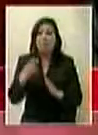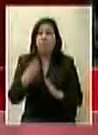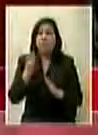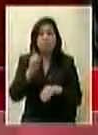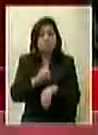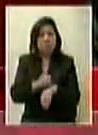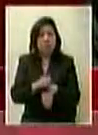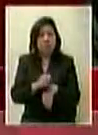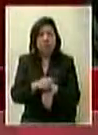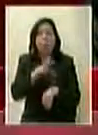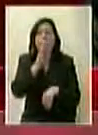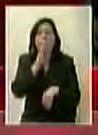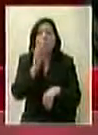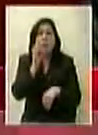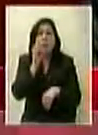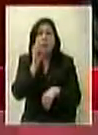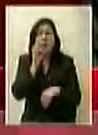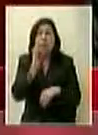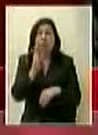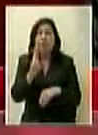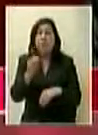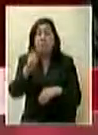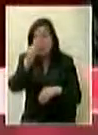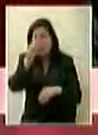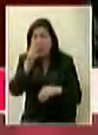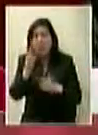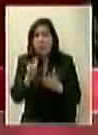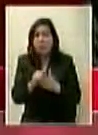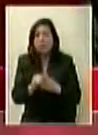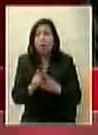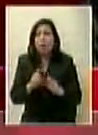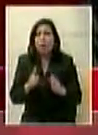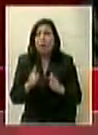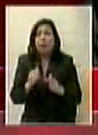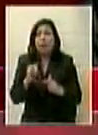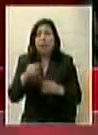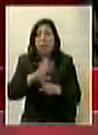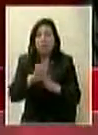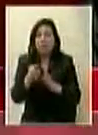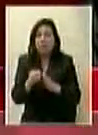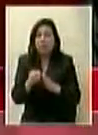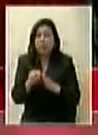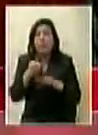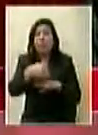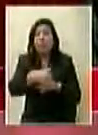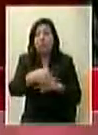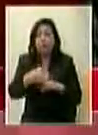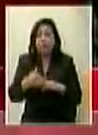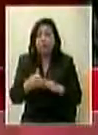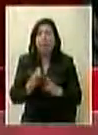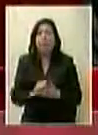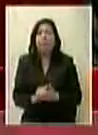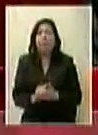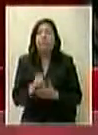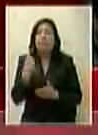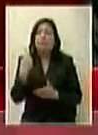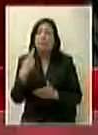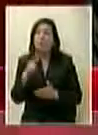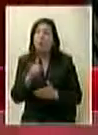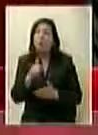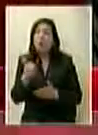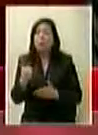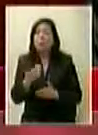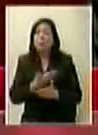la capacitación de las mujeres rurales e indígenas en la zona de integración de frontera. Por otro lado,